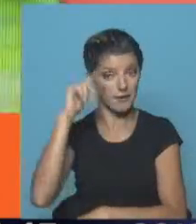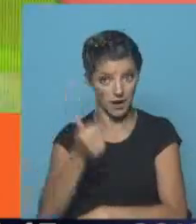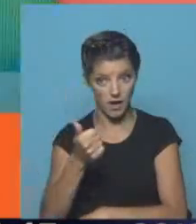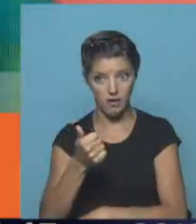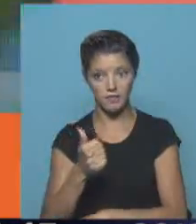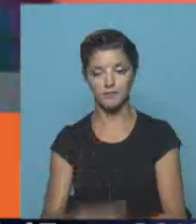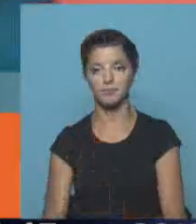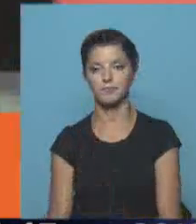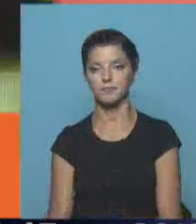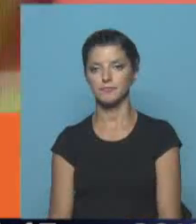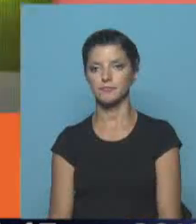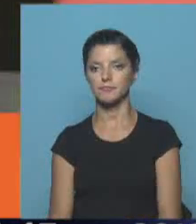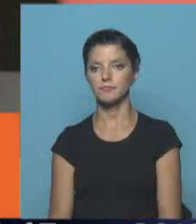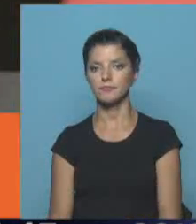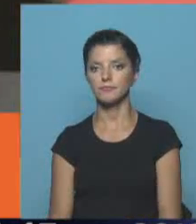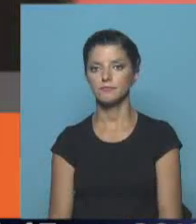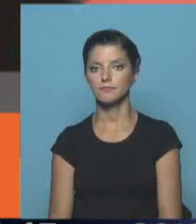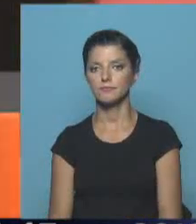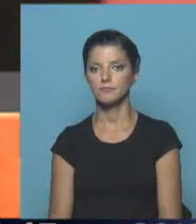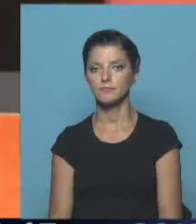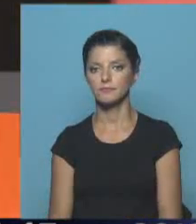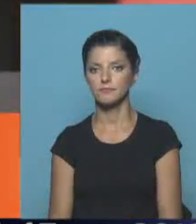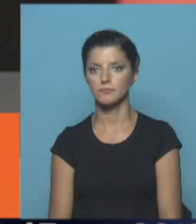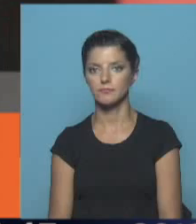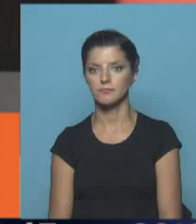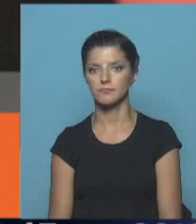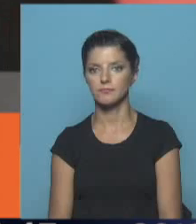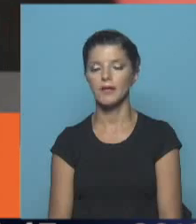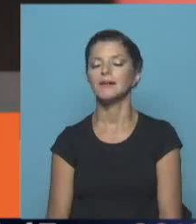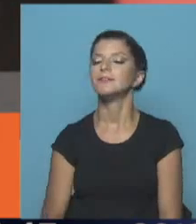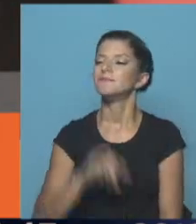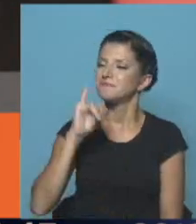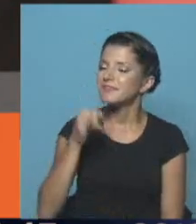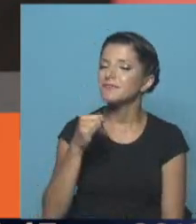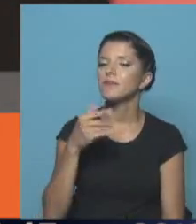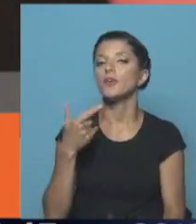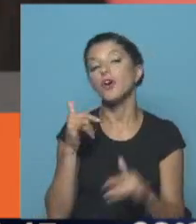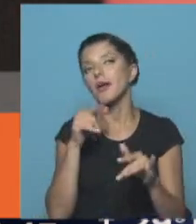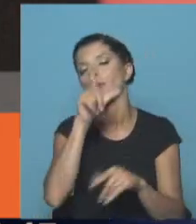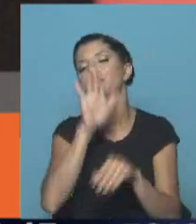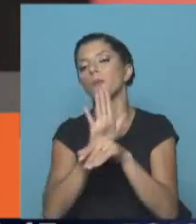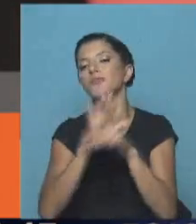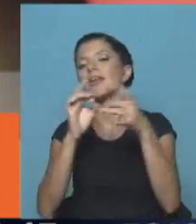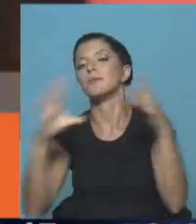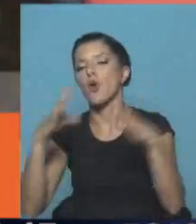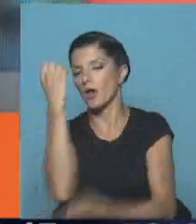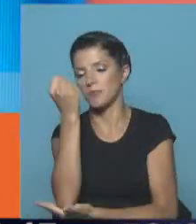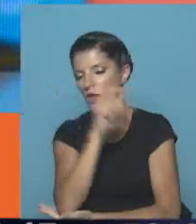vos sabés que pese a que Correa no ha sido un enemigo del capital, ha sido alguien que ha integrado una